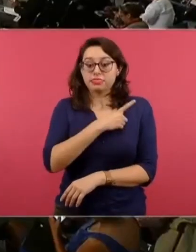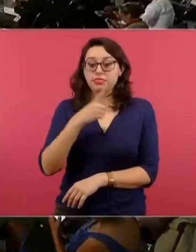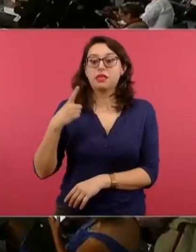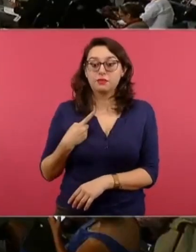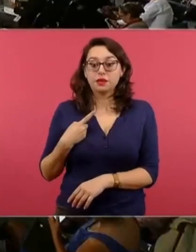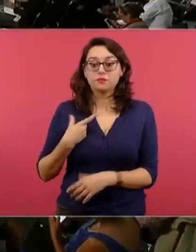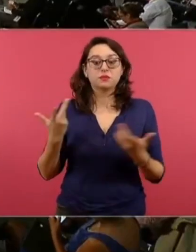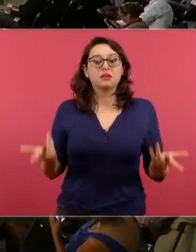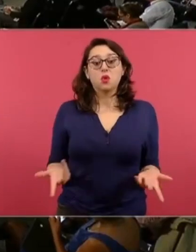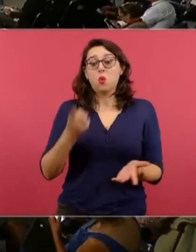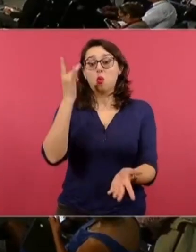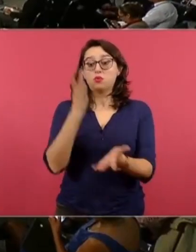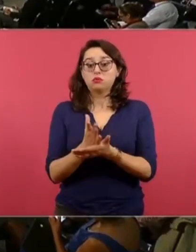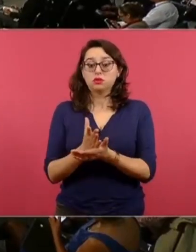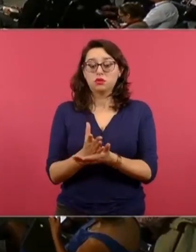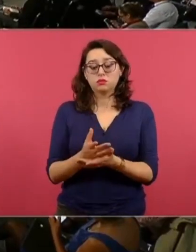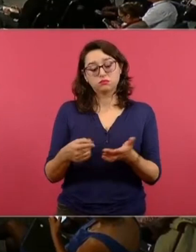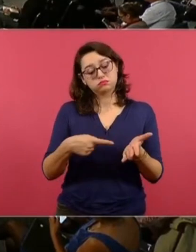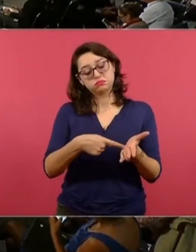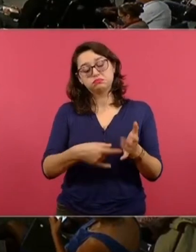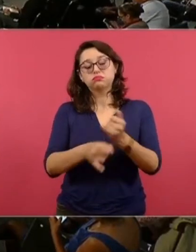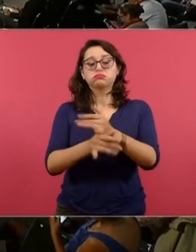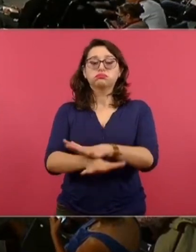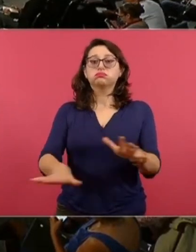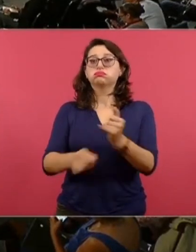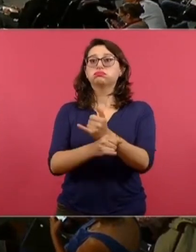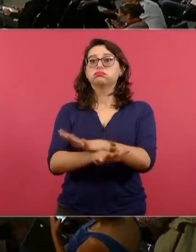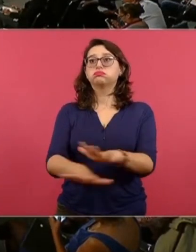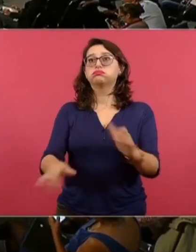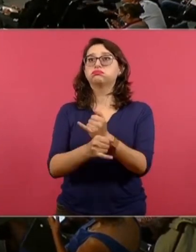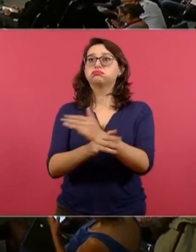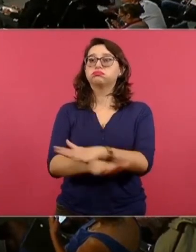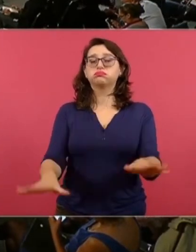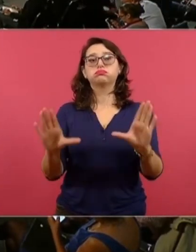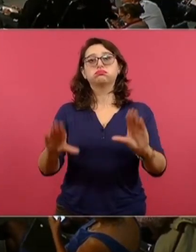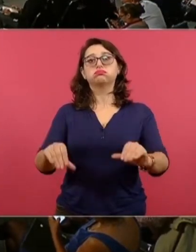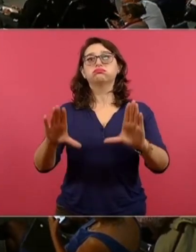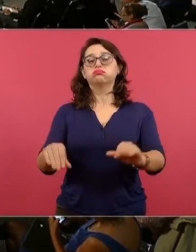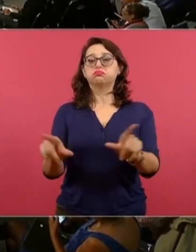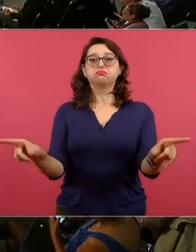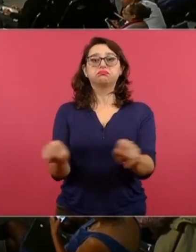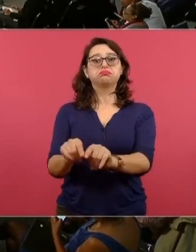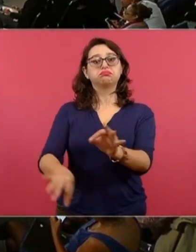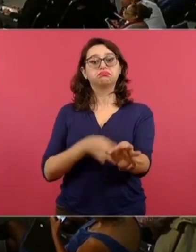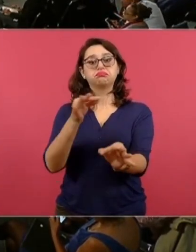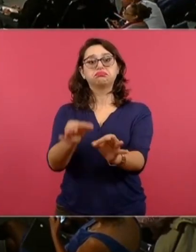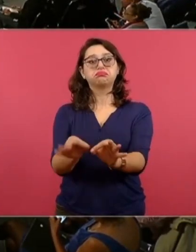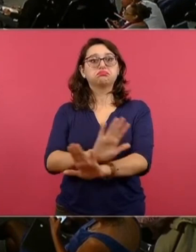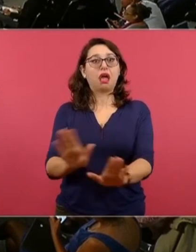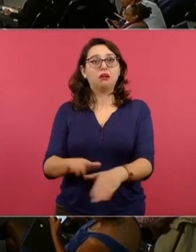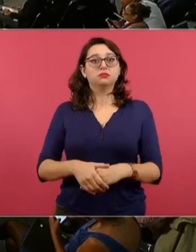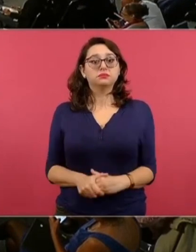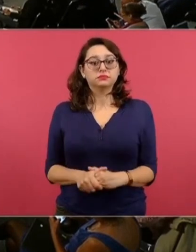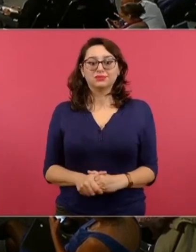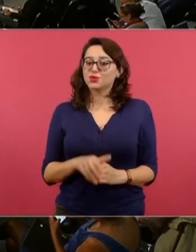en el dominio de contenidos, que debía ser una formación activa, donde los conocimientos se pusieran al servicio de la resolución